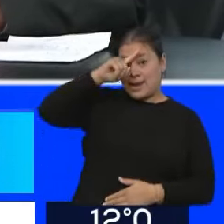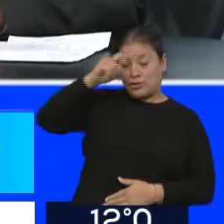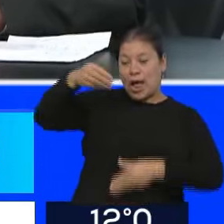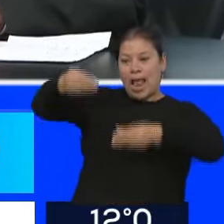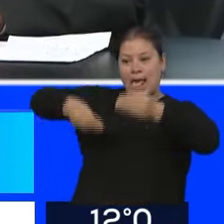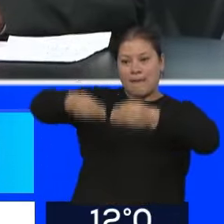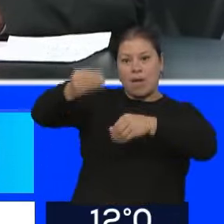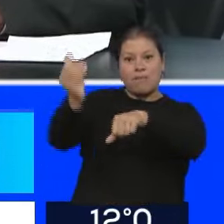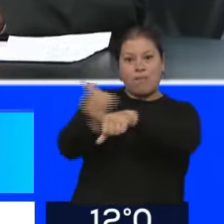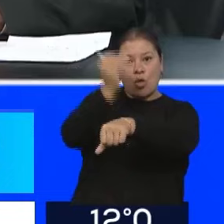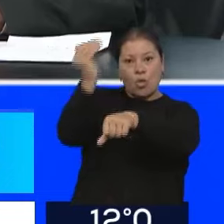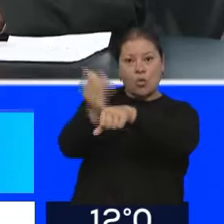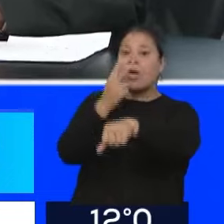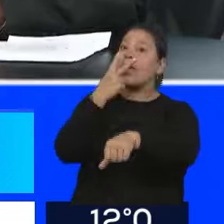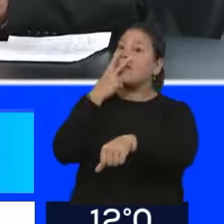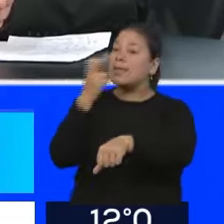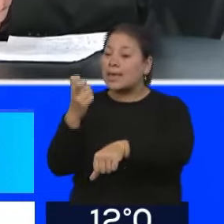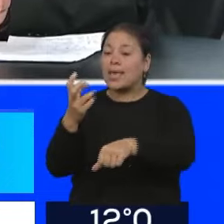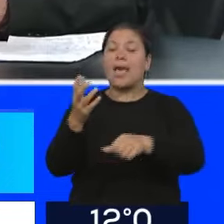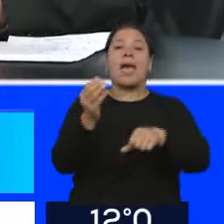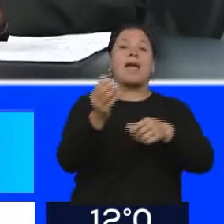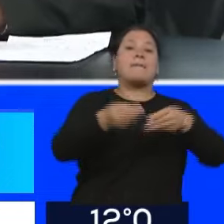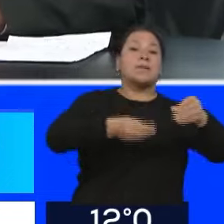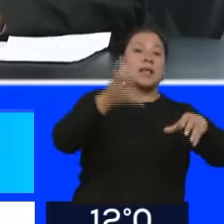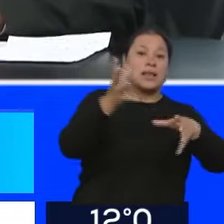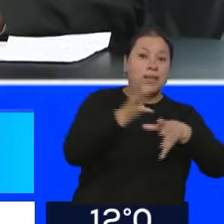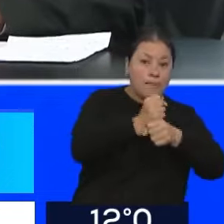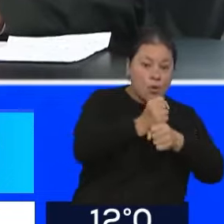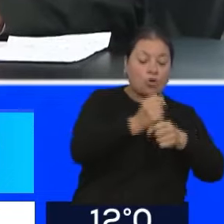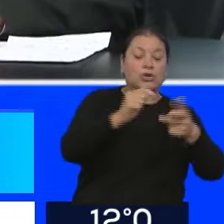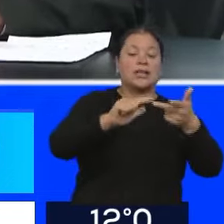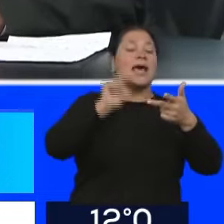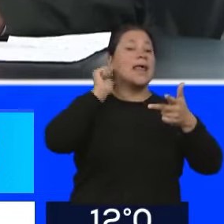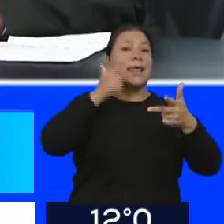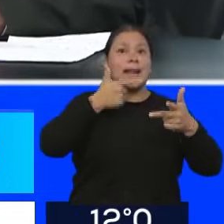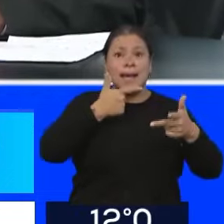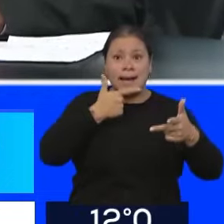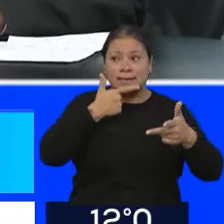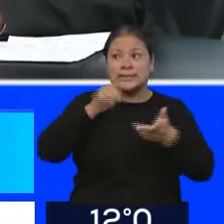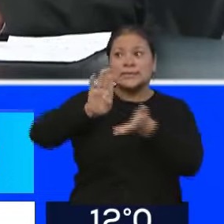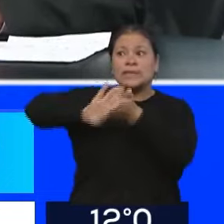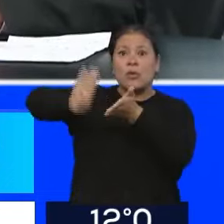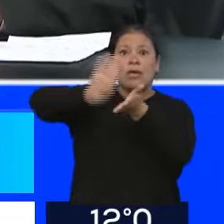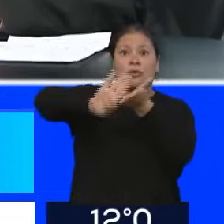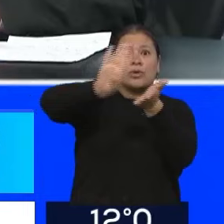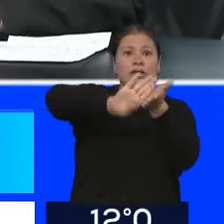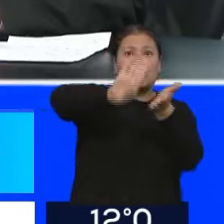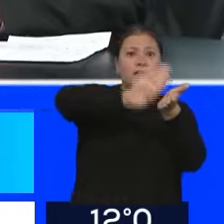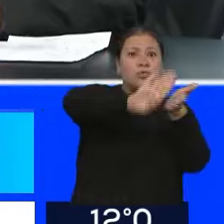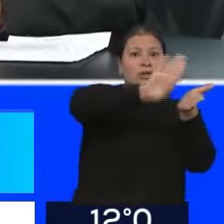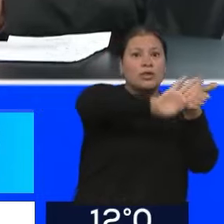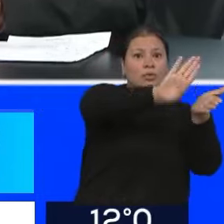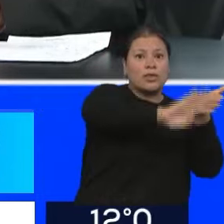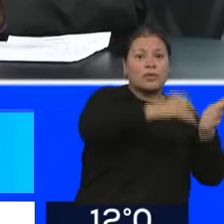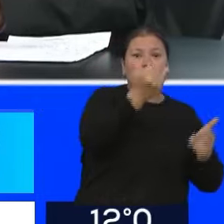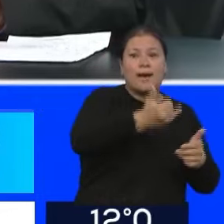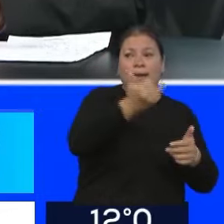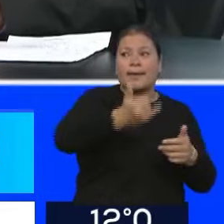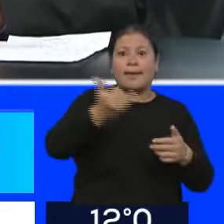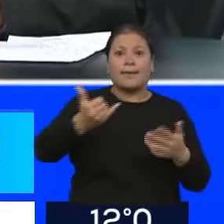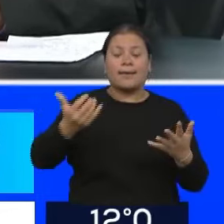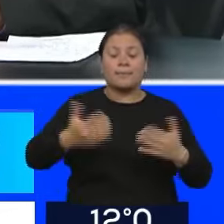generadoras, además del transporte, y lo que está ocurriendo en el gas está sucediendo también con la energía eléctrica y CAMMESA. ¿Cómo se